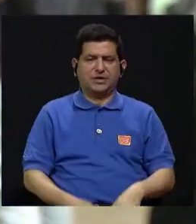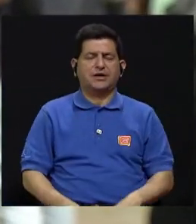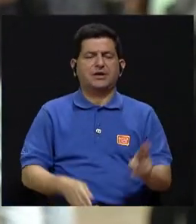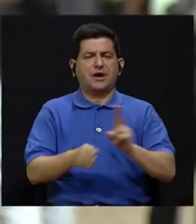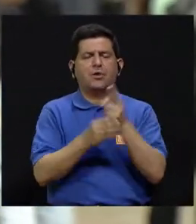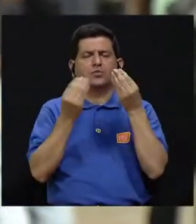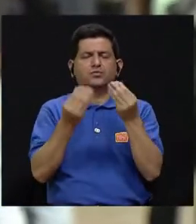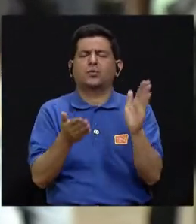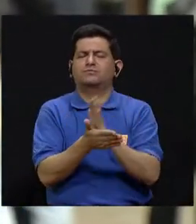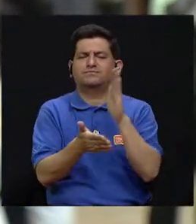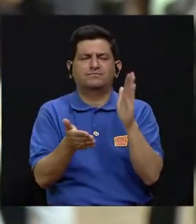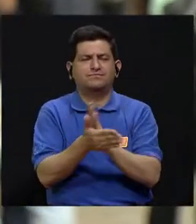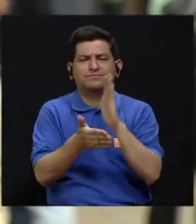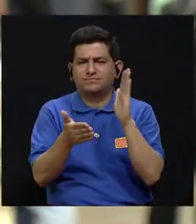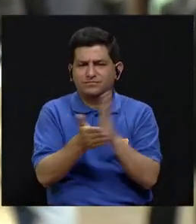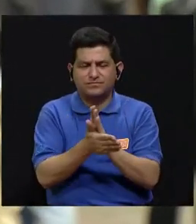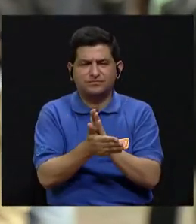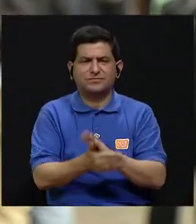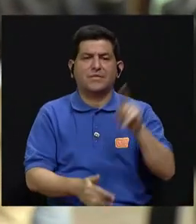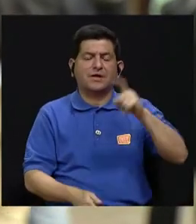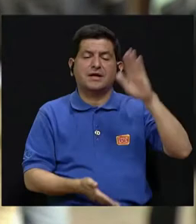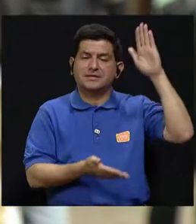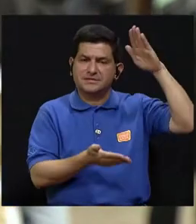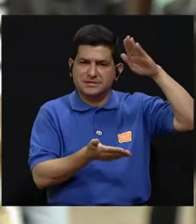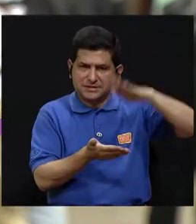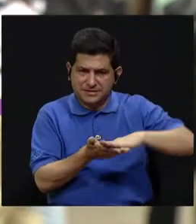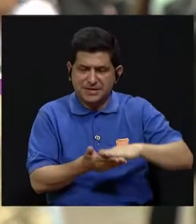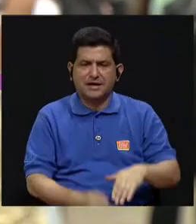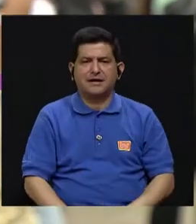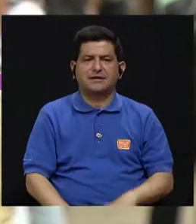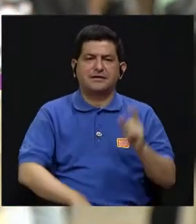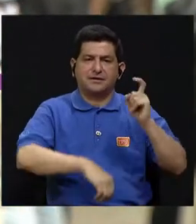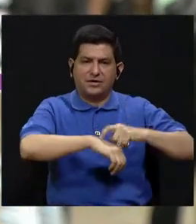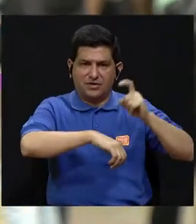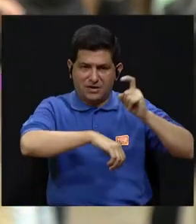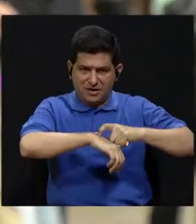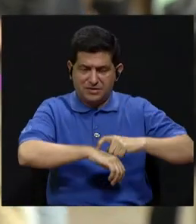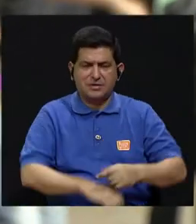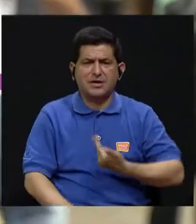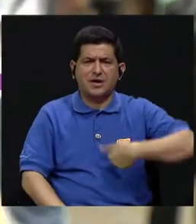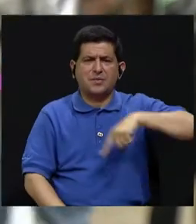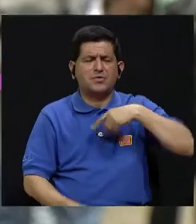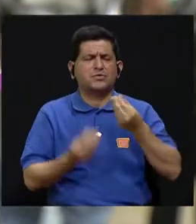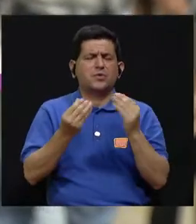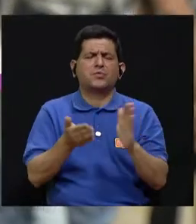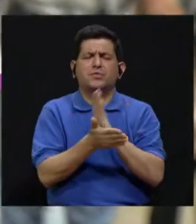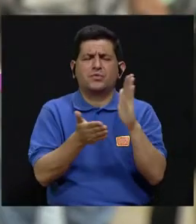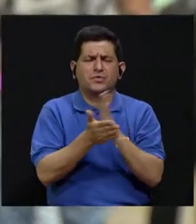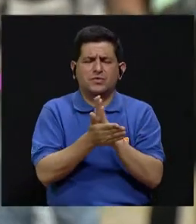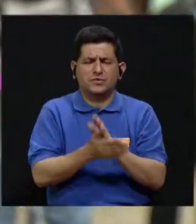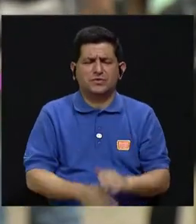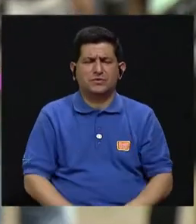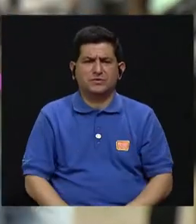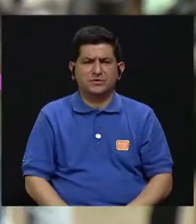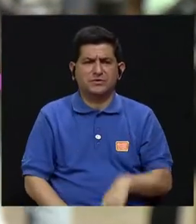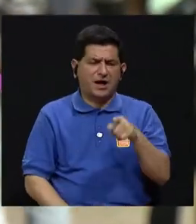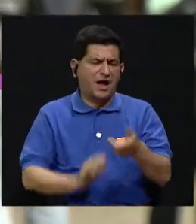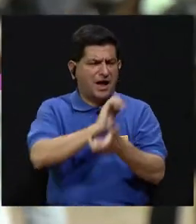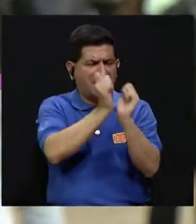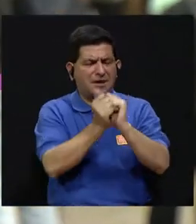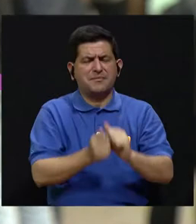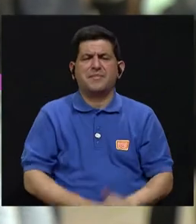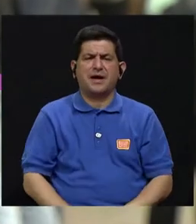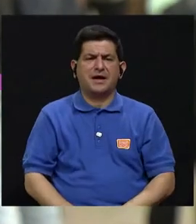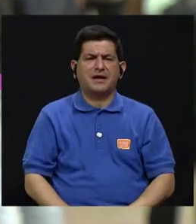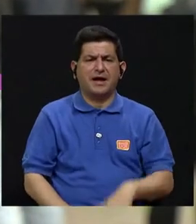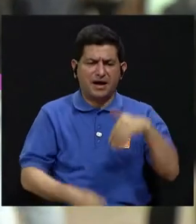el consumo excesivo de papel es algo que hay que ir disminuyendo. En una época que manejamos mucha documentación digital, es algo que cada vez tiene que irse